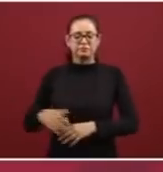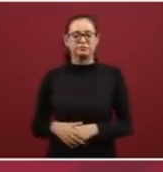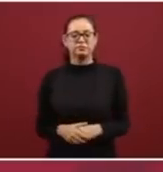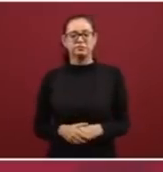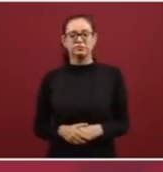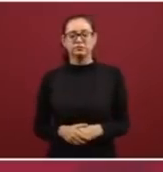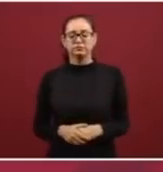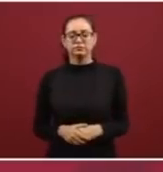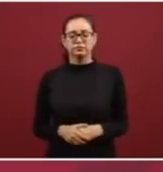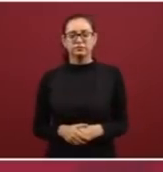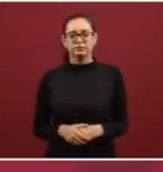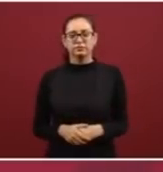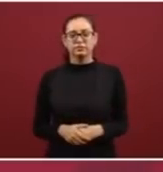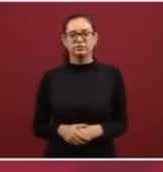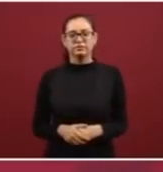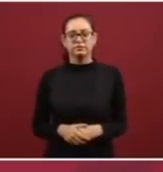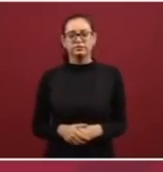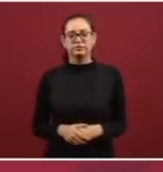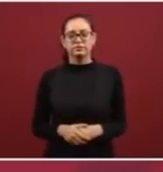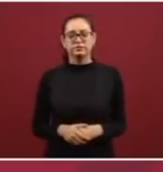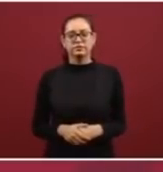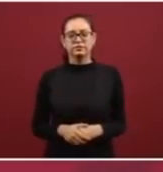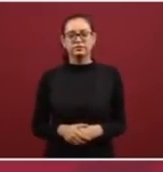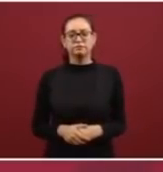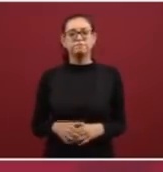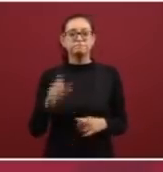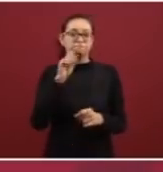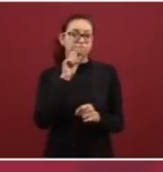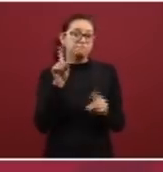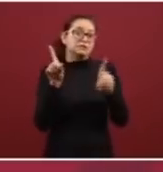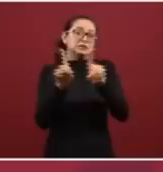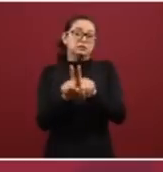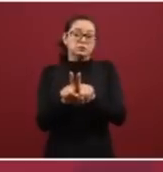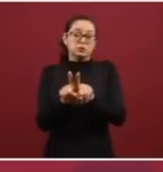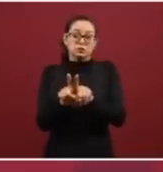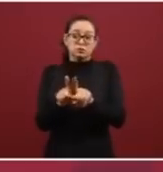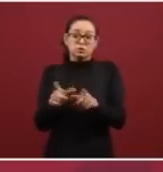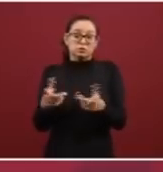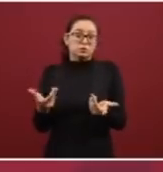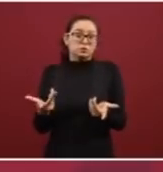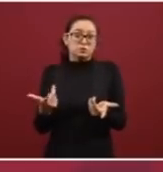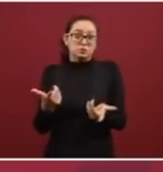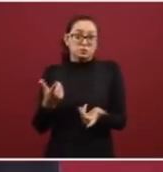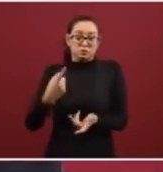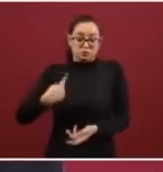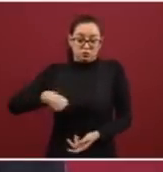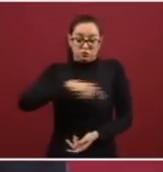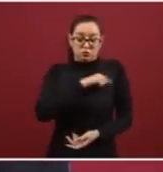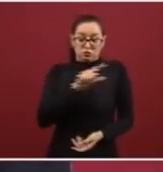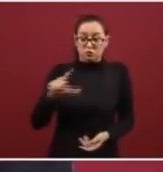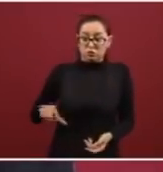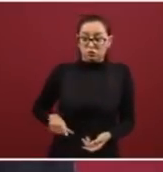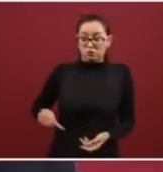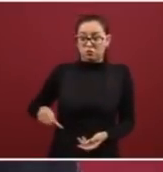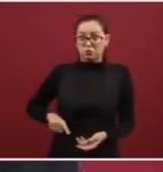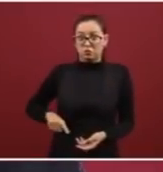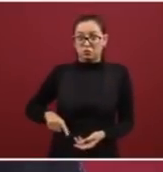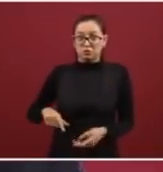y por lo que corresponde a nosotros yo no me voy a dejar este lugar